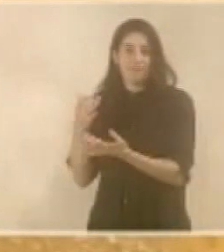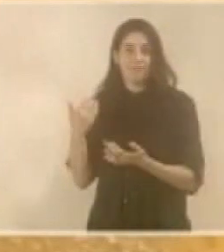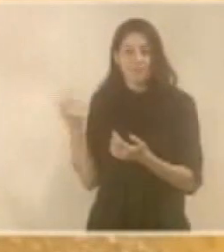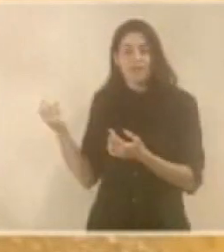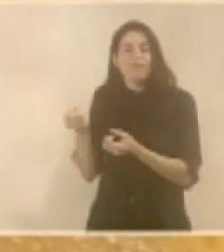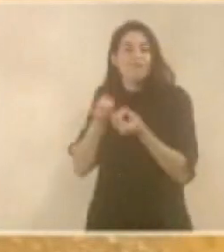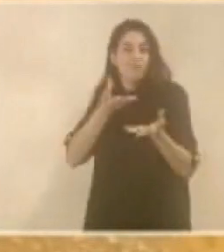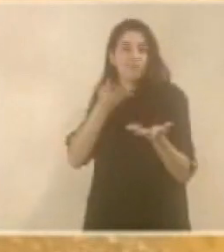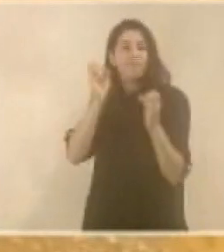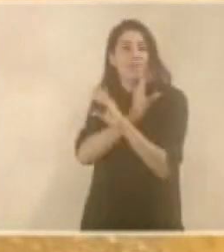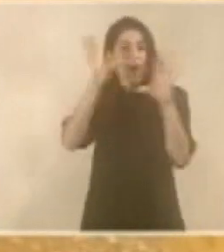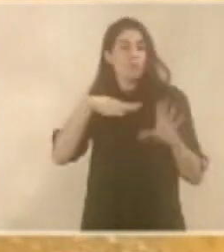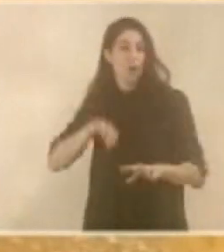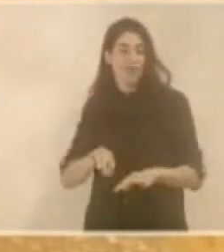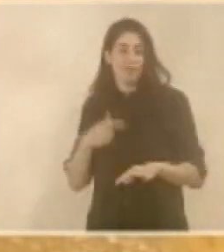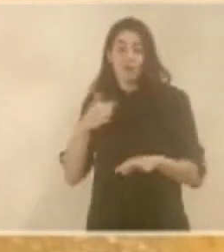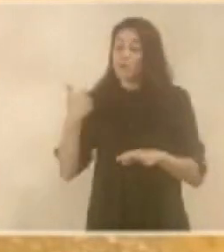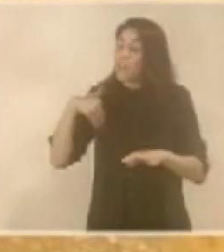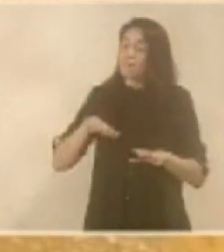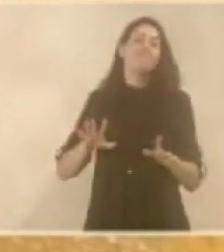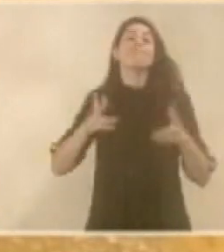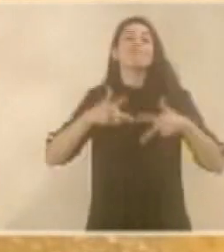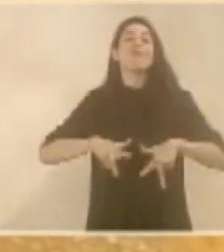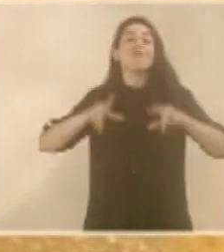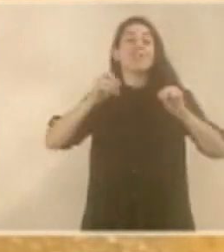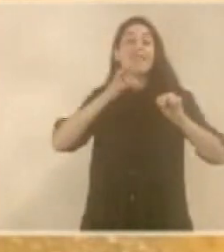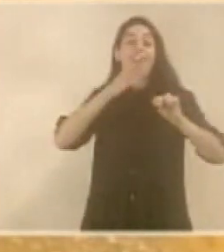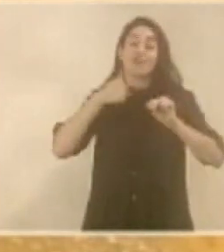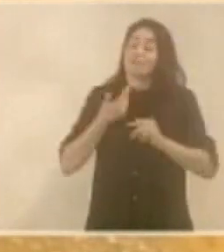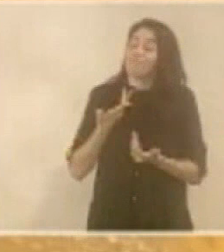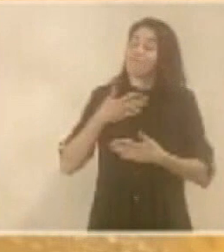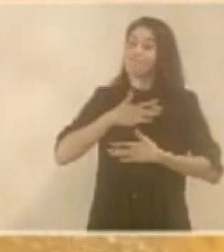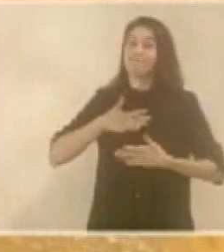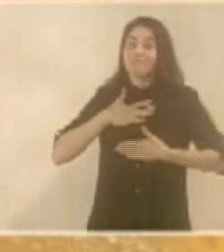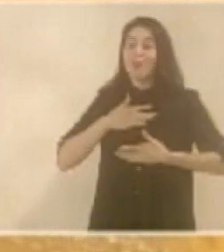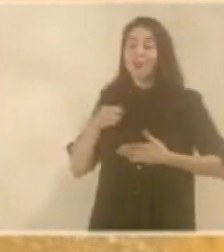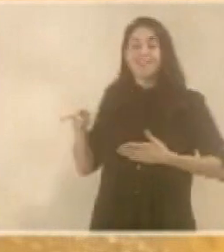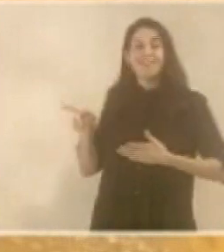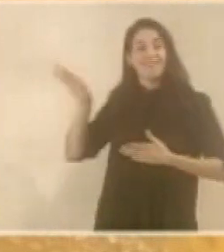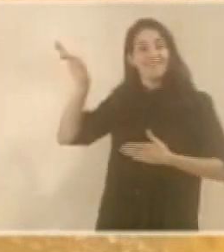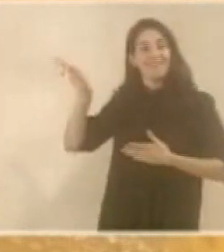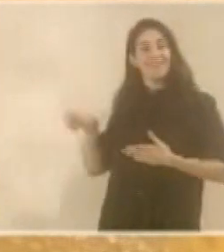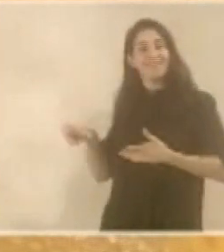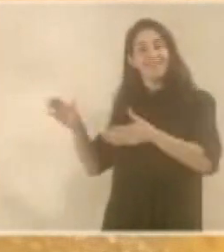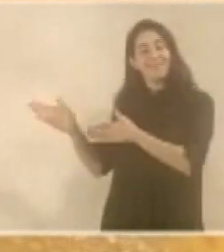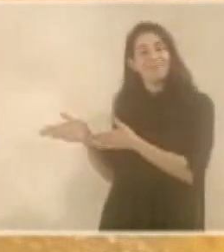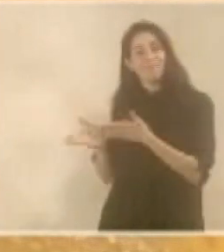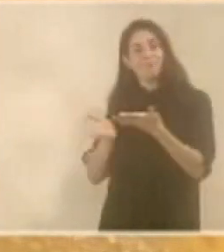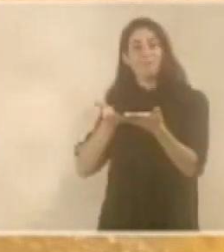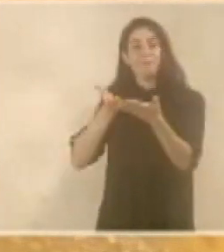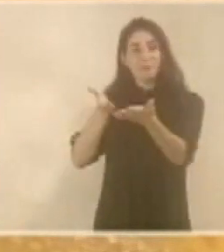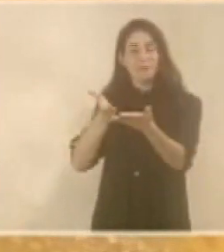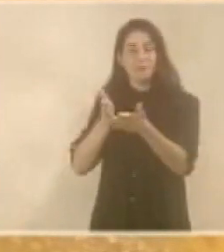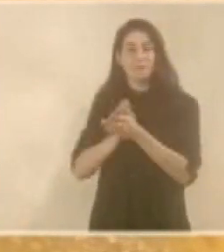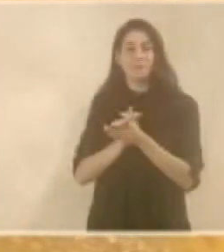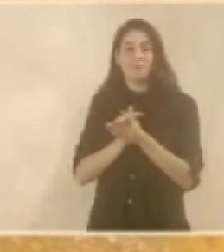tengo el honor y el placer de dejarle ahora con el orador de los mártires, del homenaje a los mártires de la libertad del año 2021,